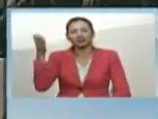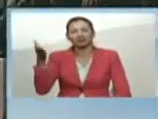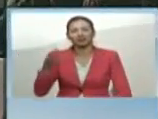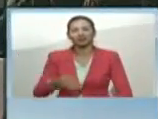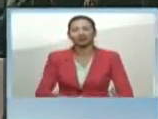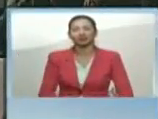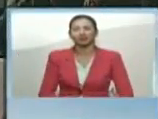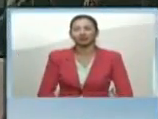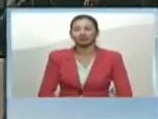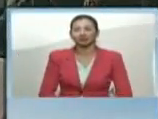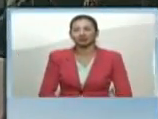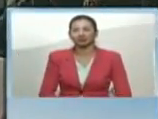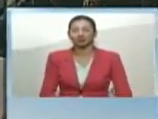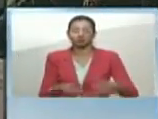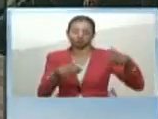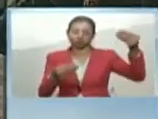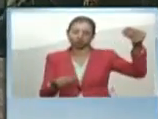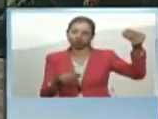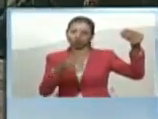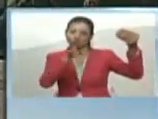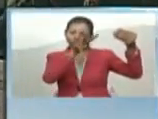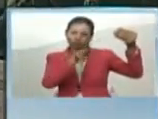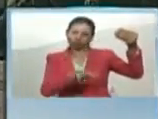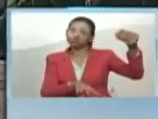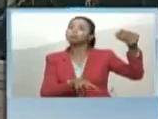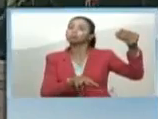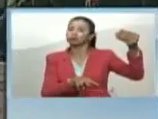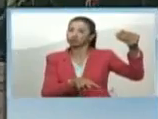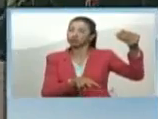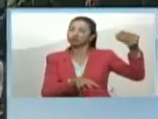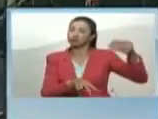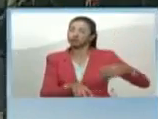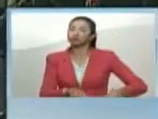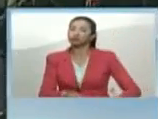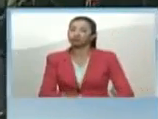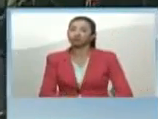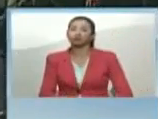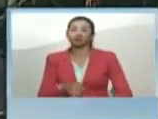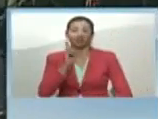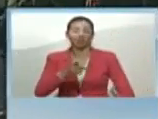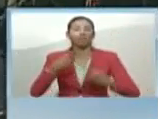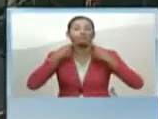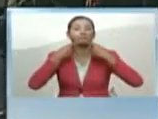Esto es un documento que vale la pena publicarlo.